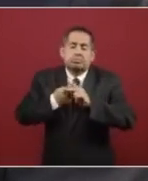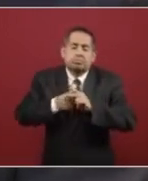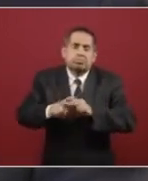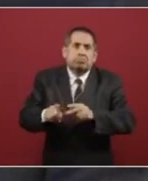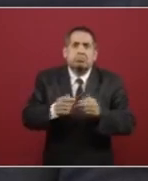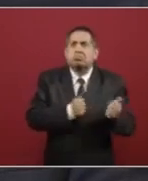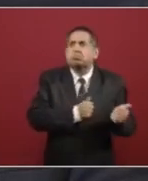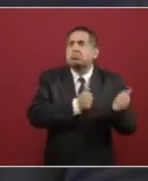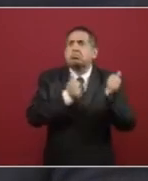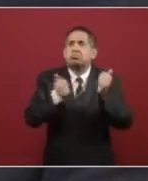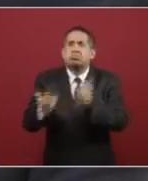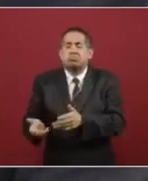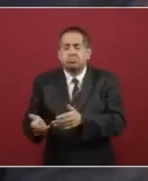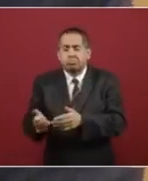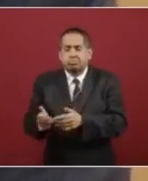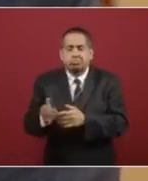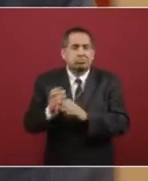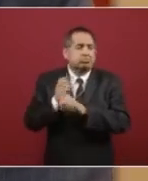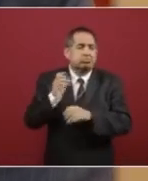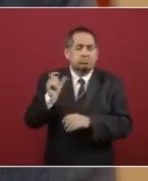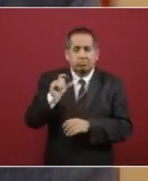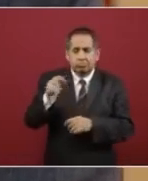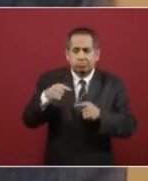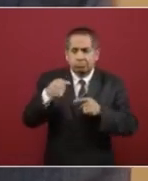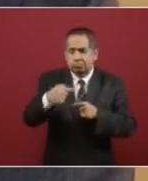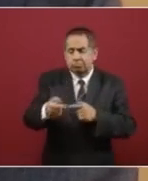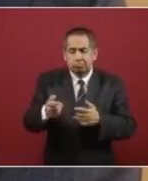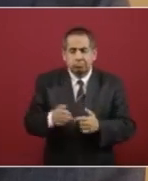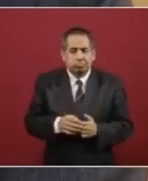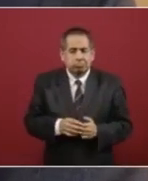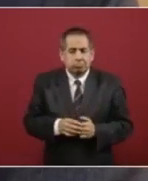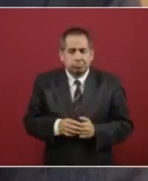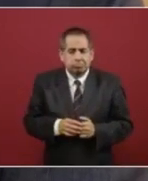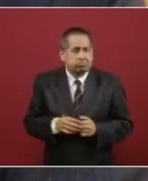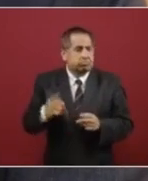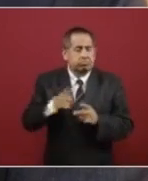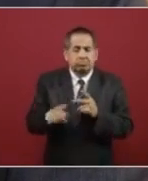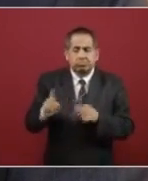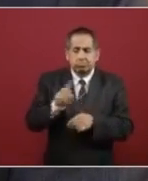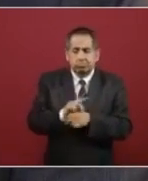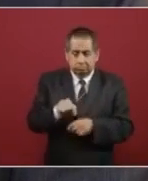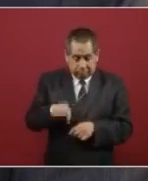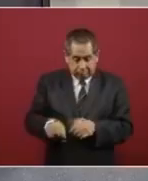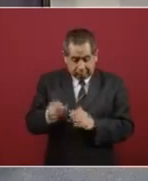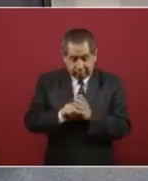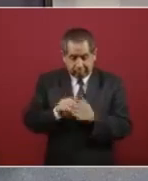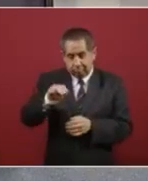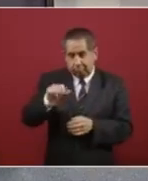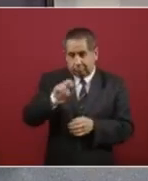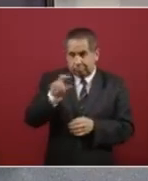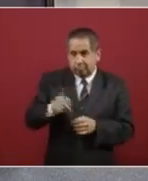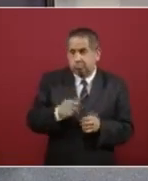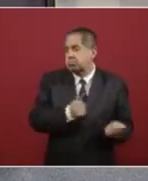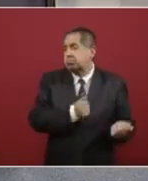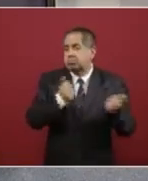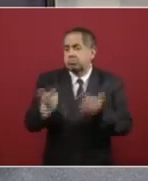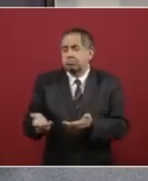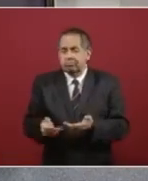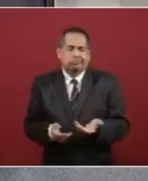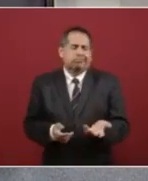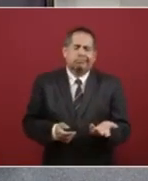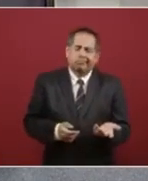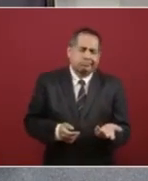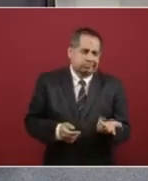entregarnos las unidades a partir de este mes de marzo y creo